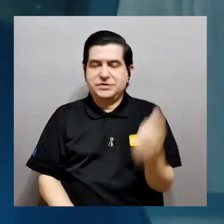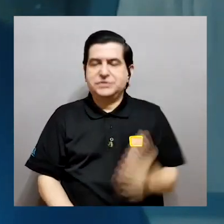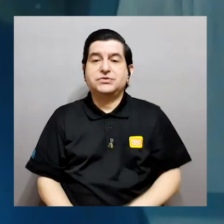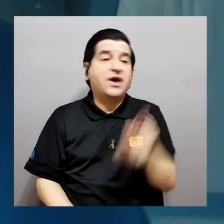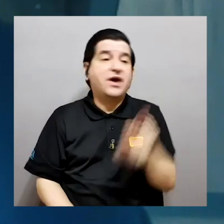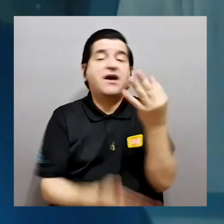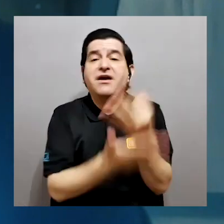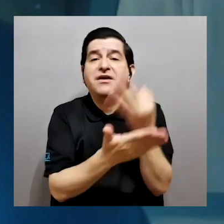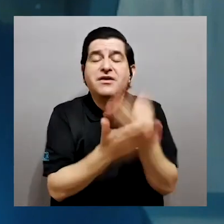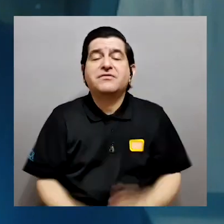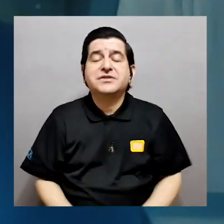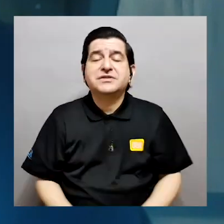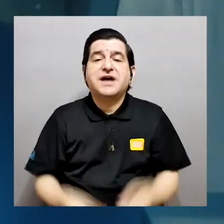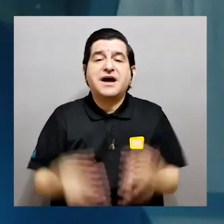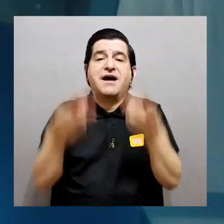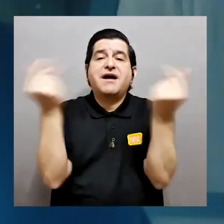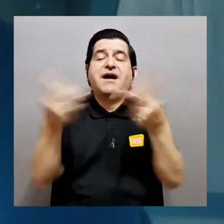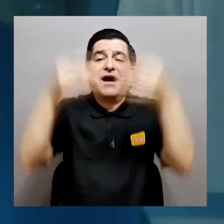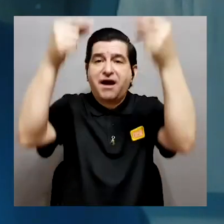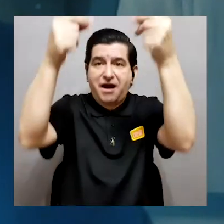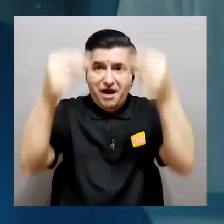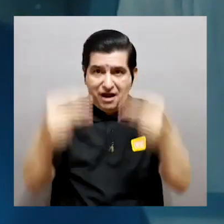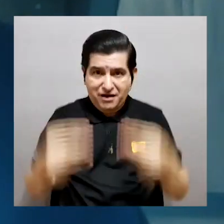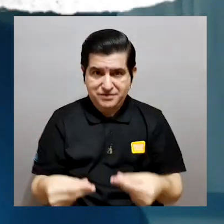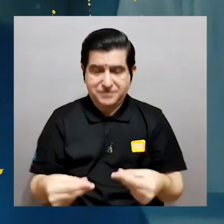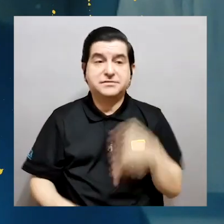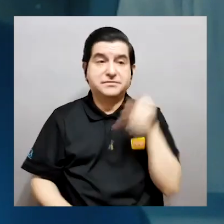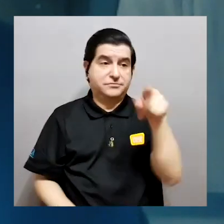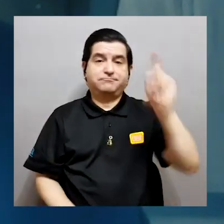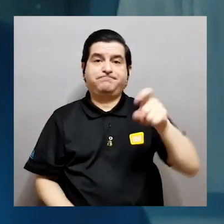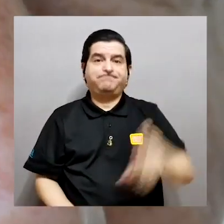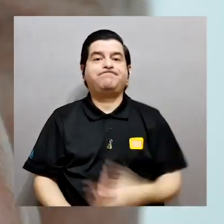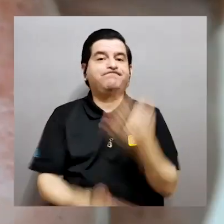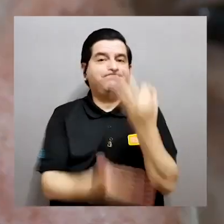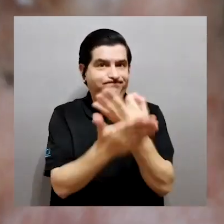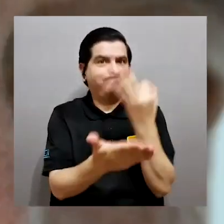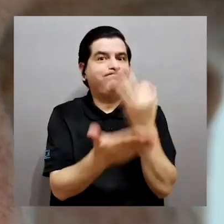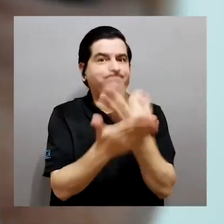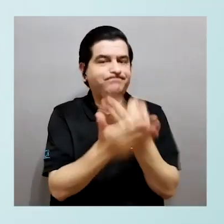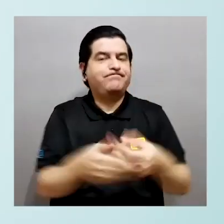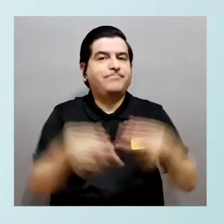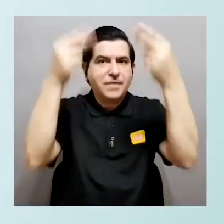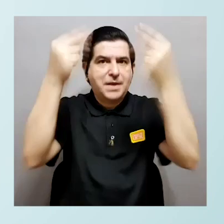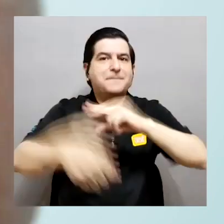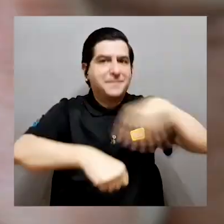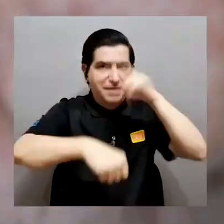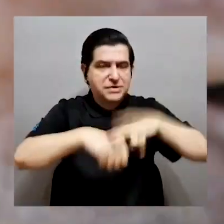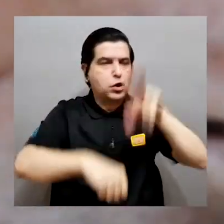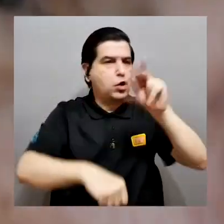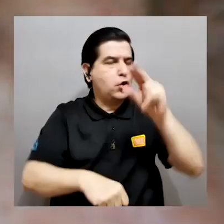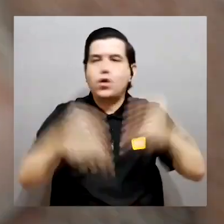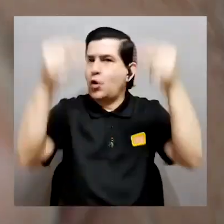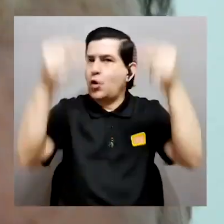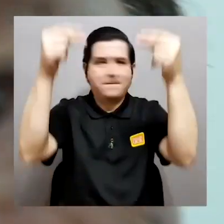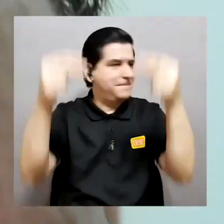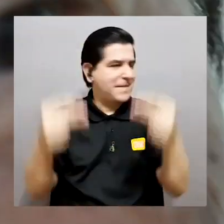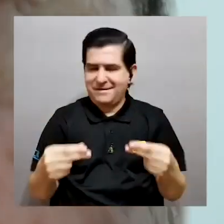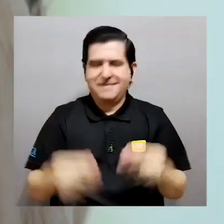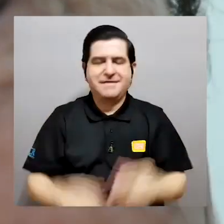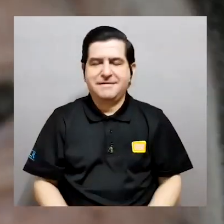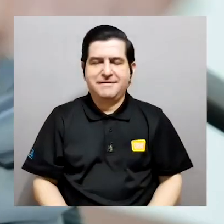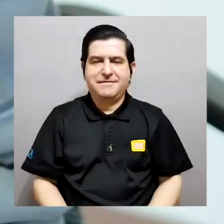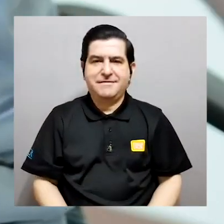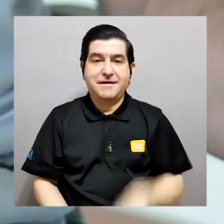persona, sino que van a financiar gasto presupuestario. Ese gasto presupuestario debe ser financiado con el presupuesto nacional, no con las planillas,